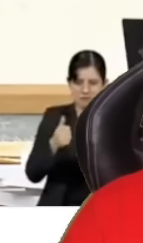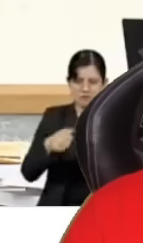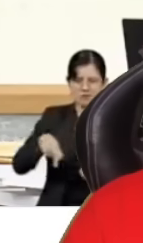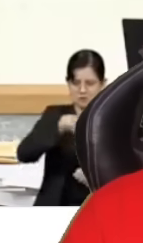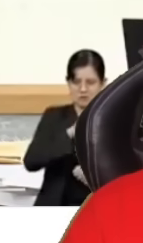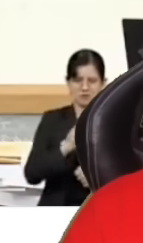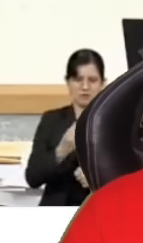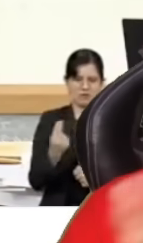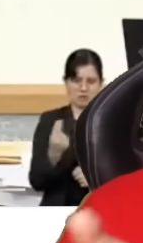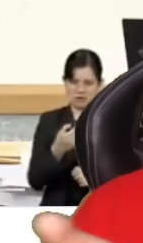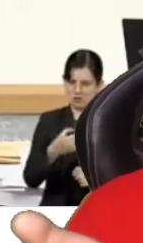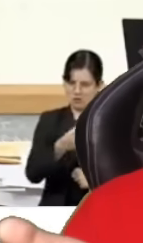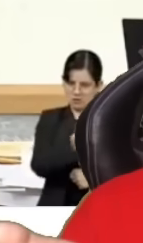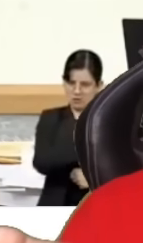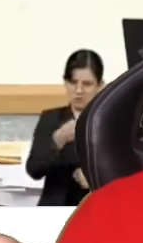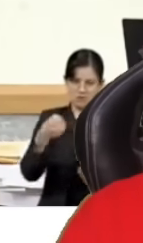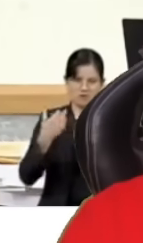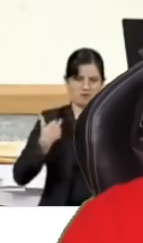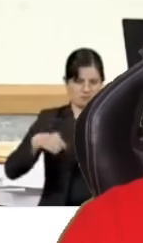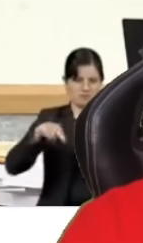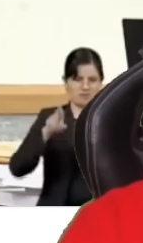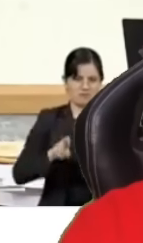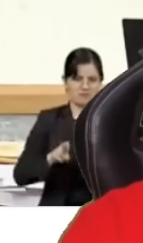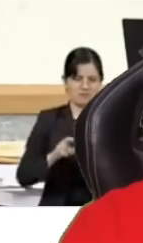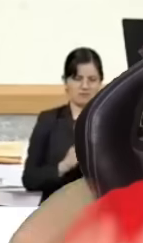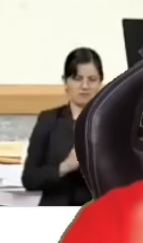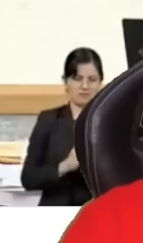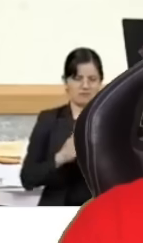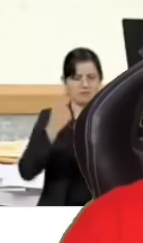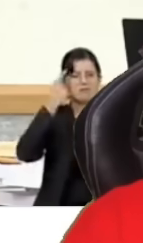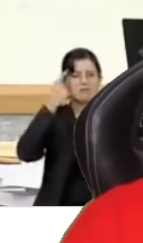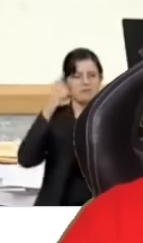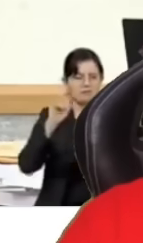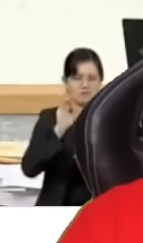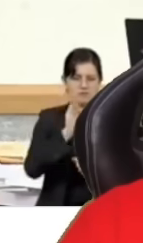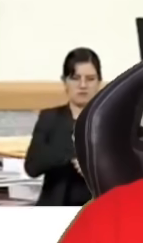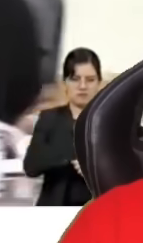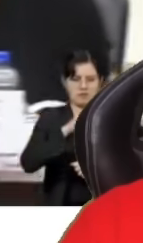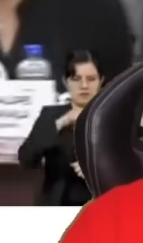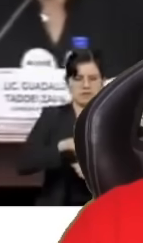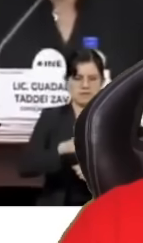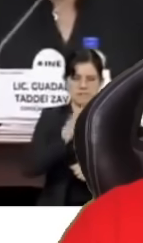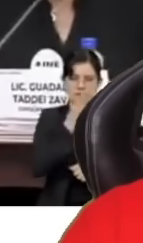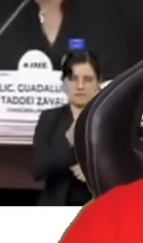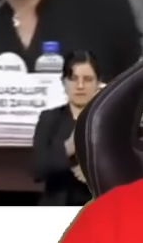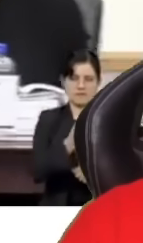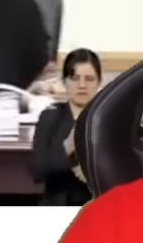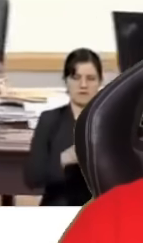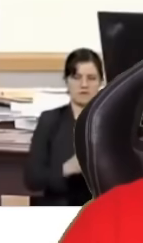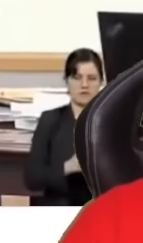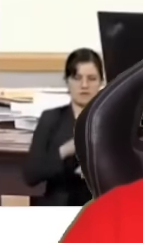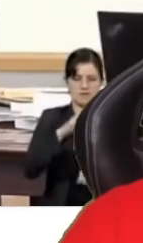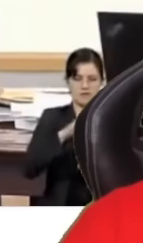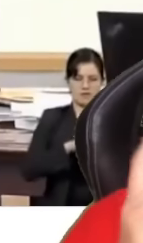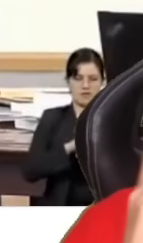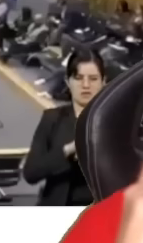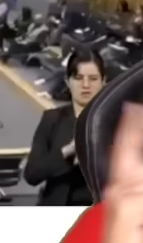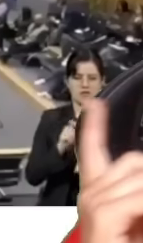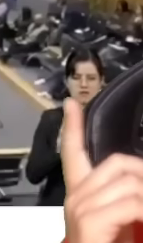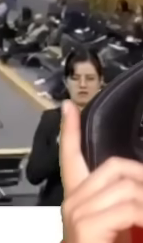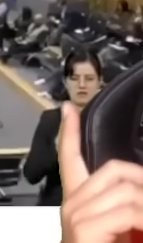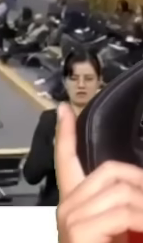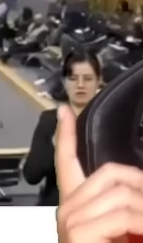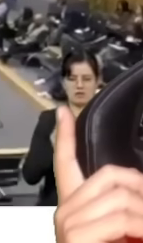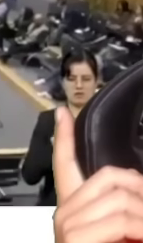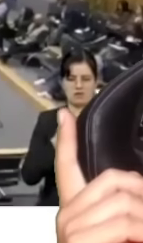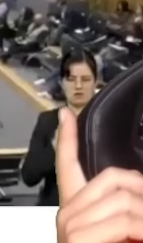a través de los representantes para que hagamos llegar y desde aquí le decimos a nuestra amiga sochil Gálvez